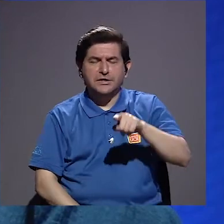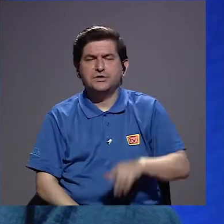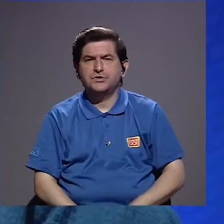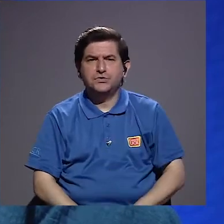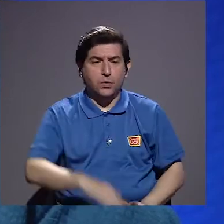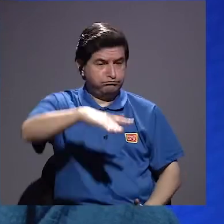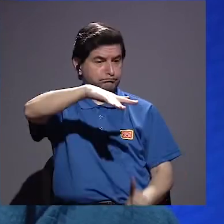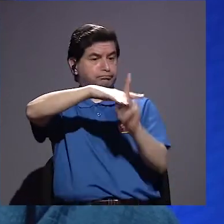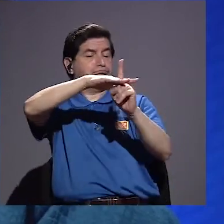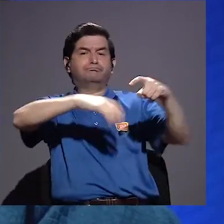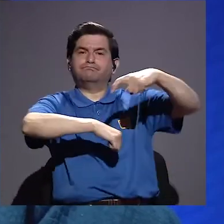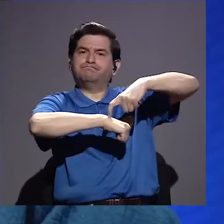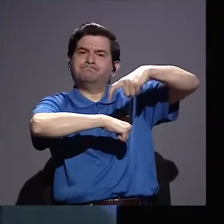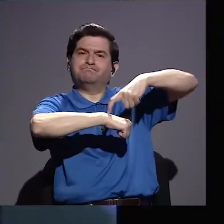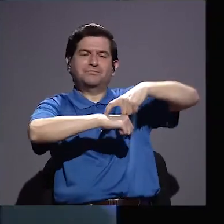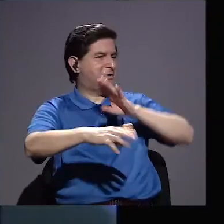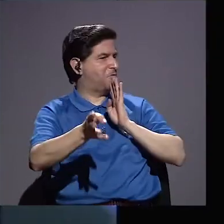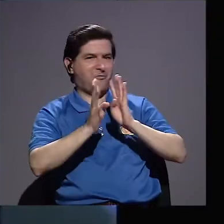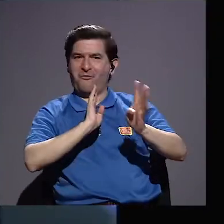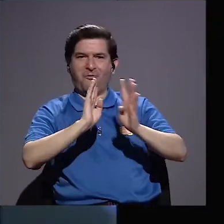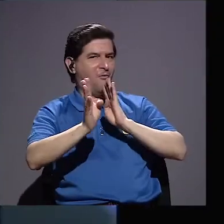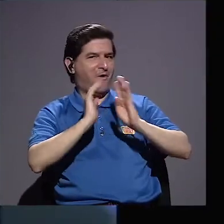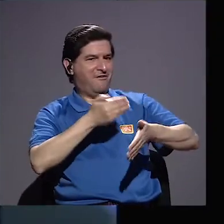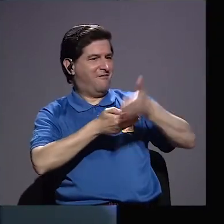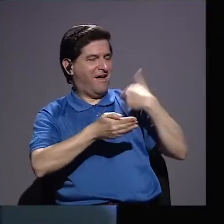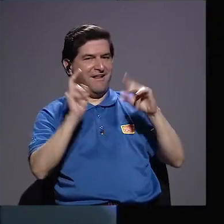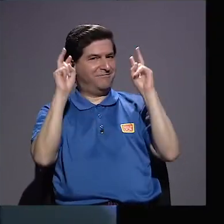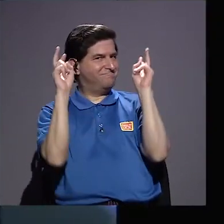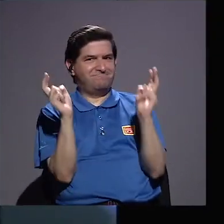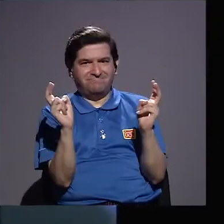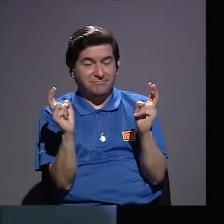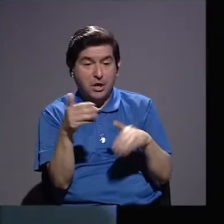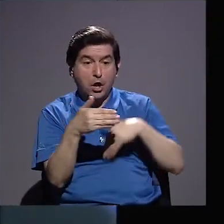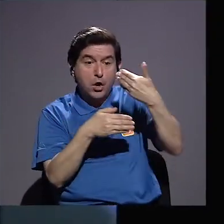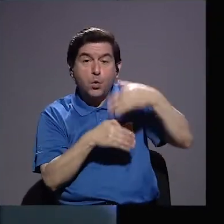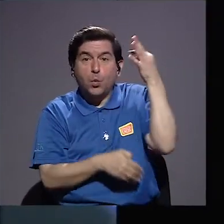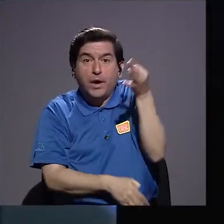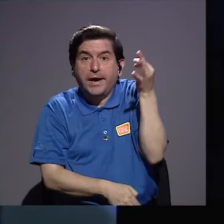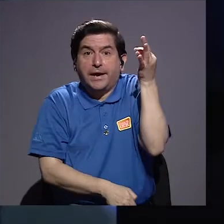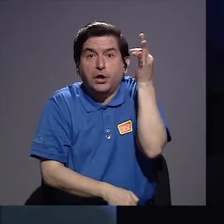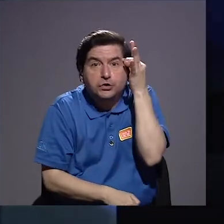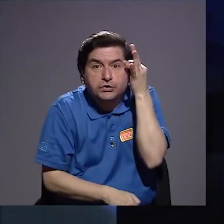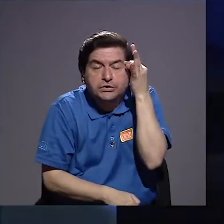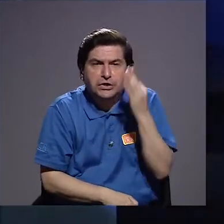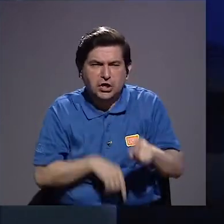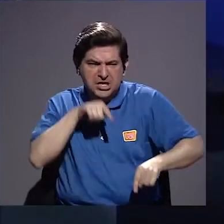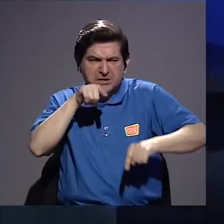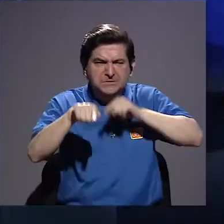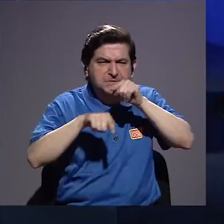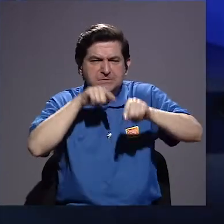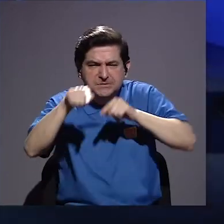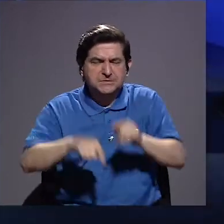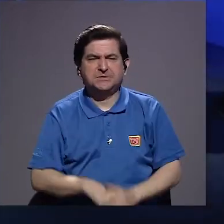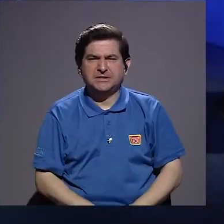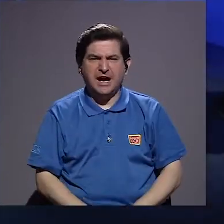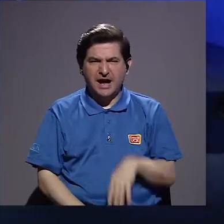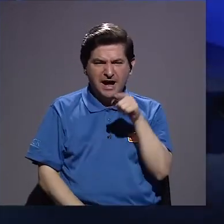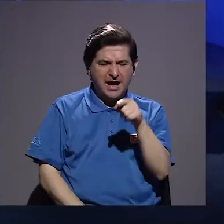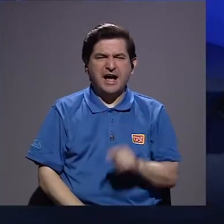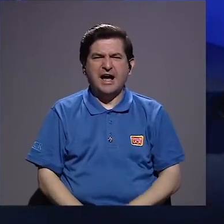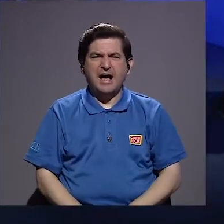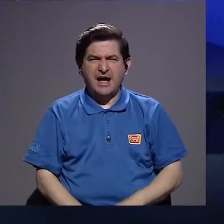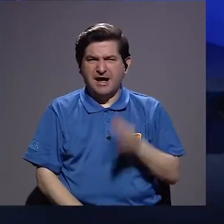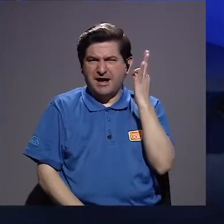que digamos irrumpe en un momento en que no se hablaba de este tema. Luego que esa teoría crítica